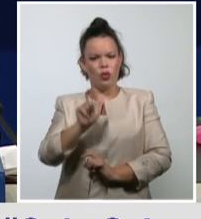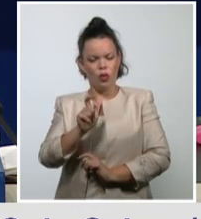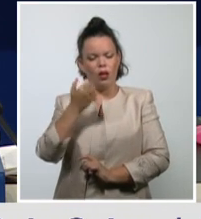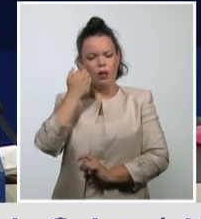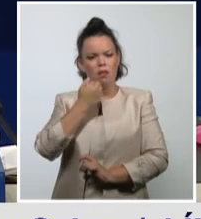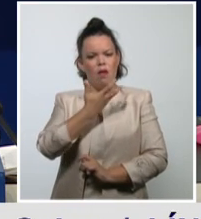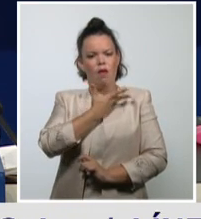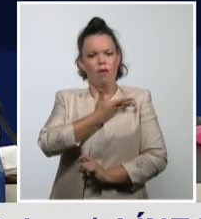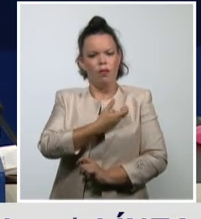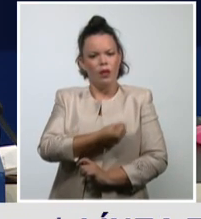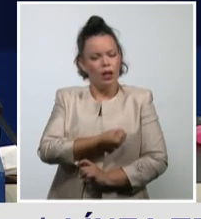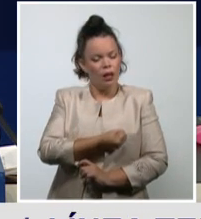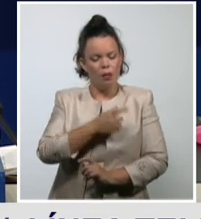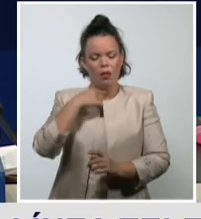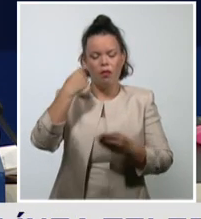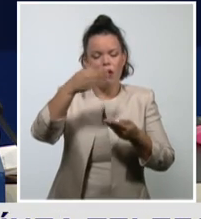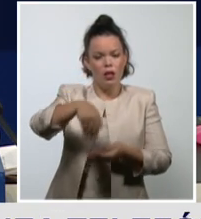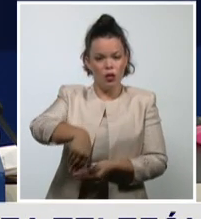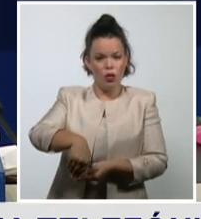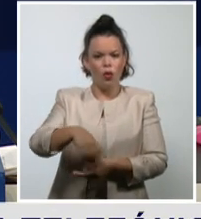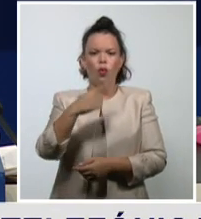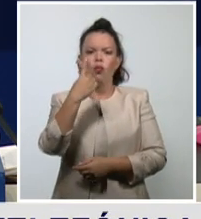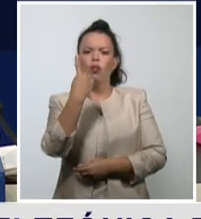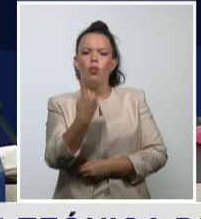una señora que